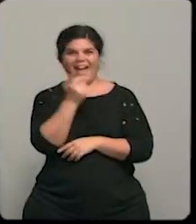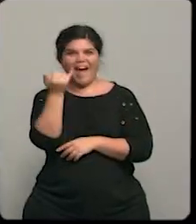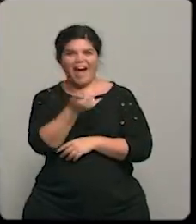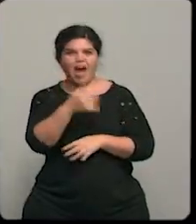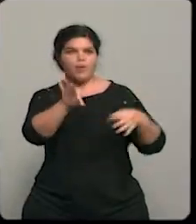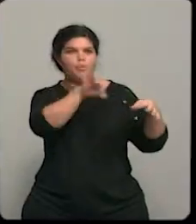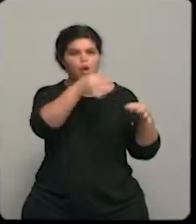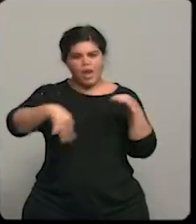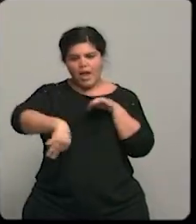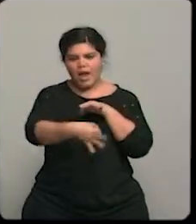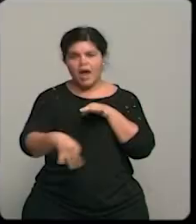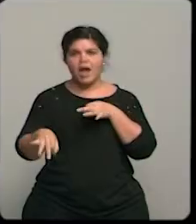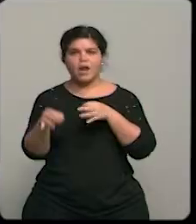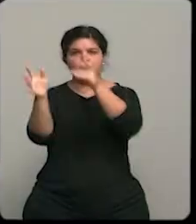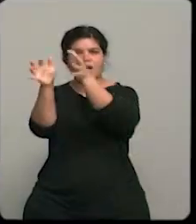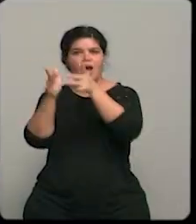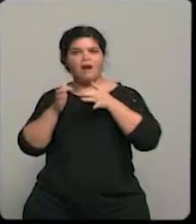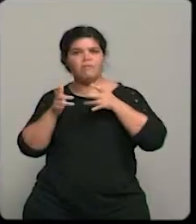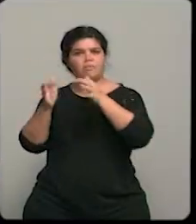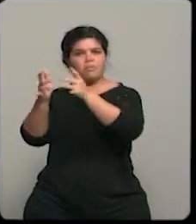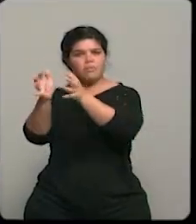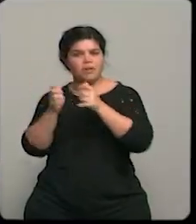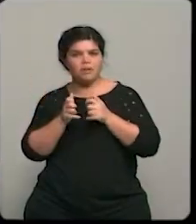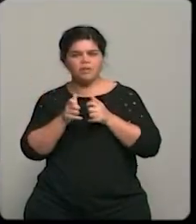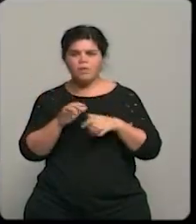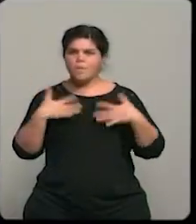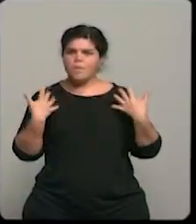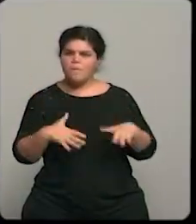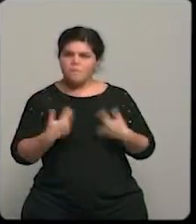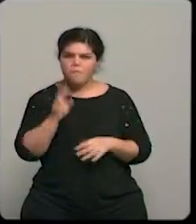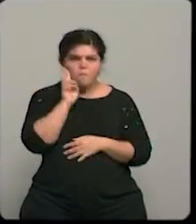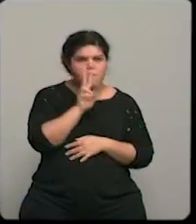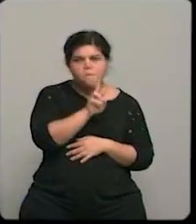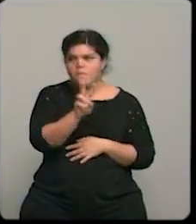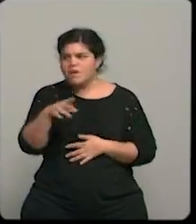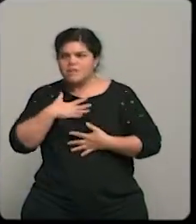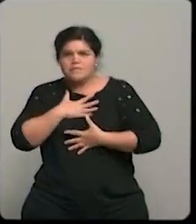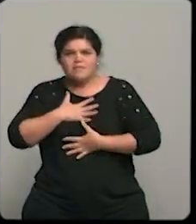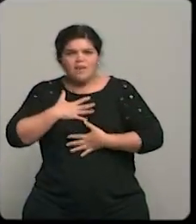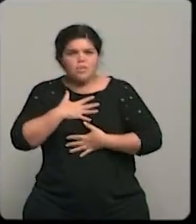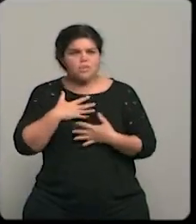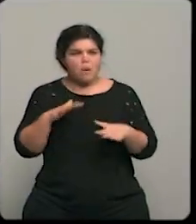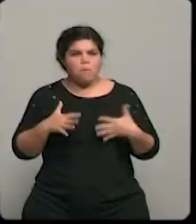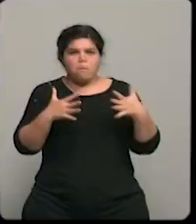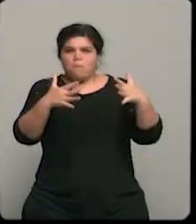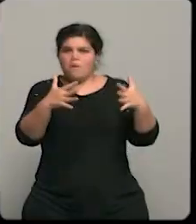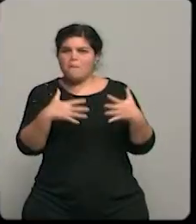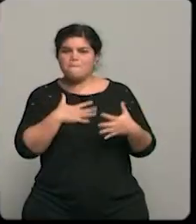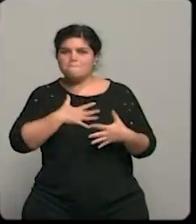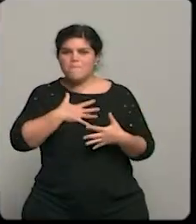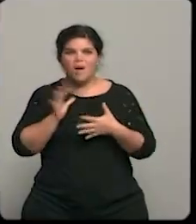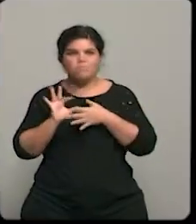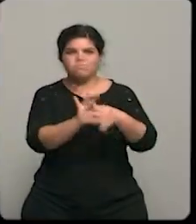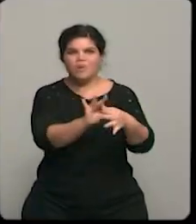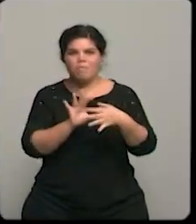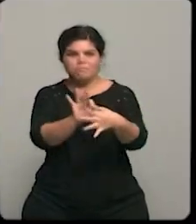violín, el arpa, qué lindo, cómo suena al lado, qué difícil tocar esto, y sentirte de alguna manera por un momento músico o parte. Y es fantástico,